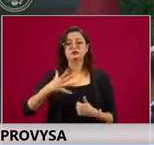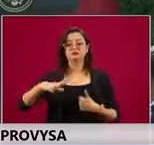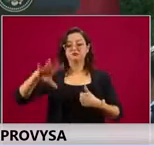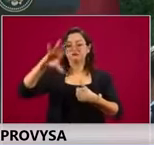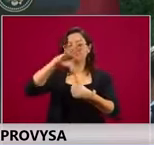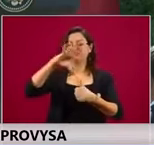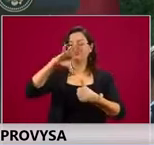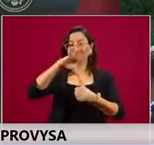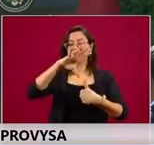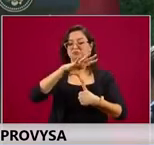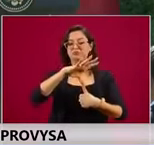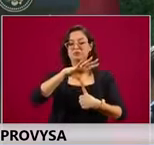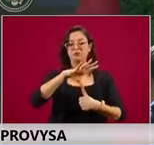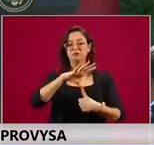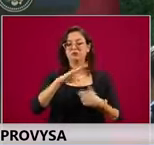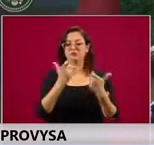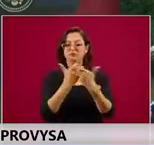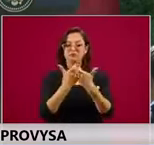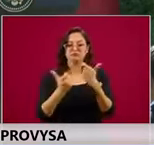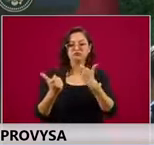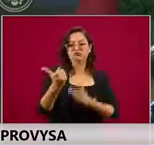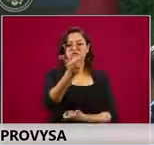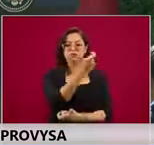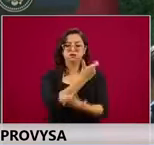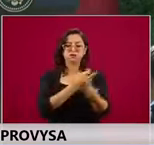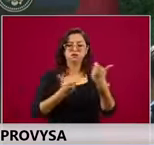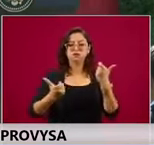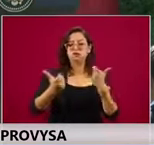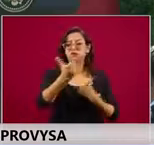estoy ya aprendiendo my name is.